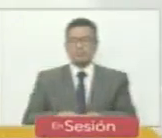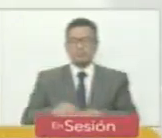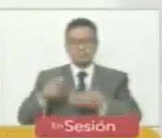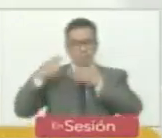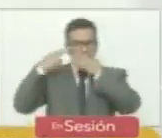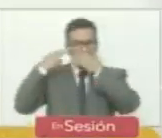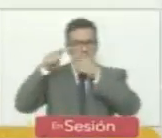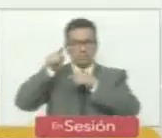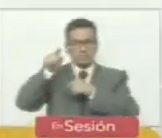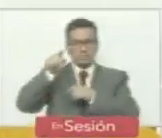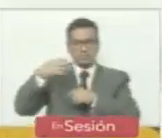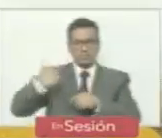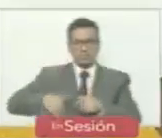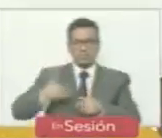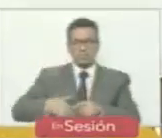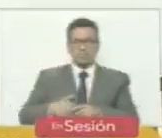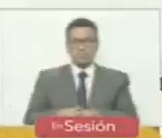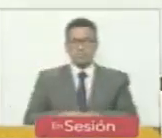Secuestrados en Argentina.